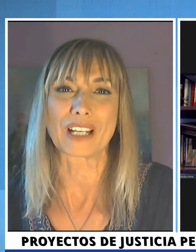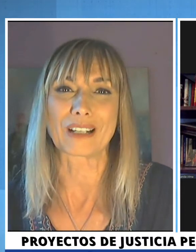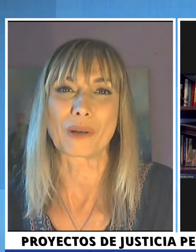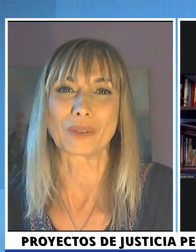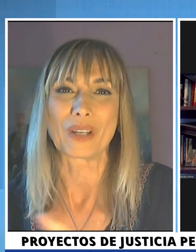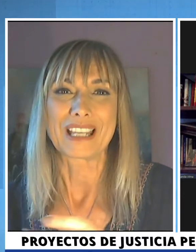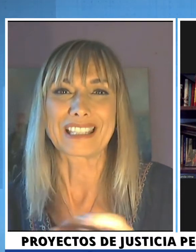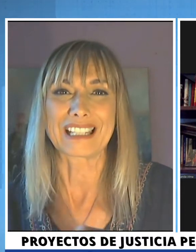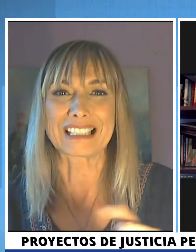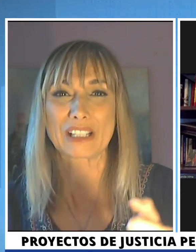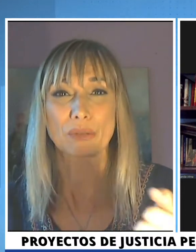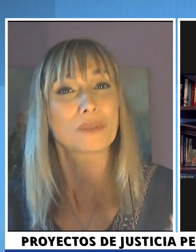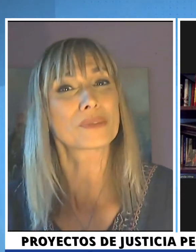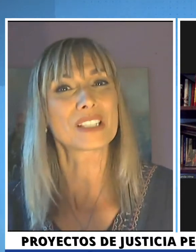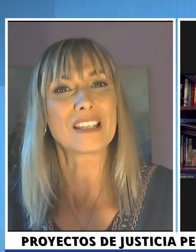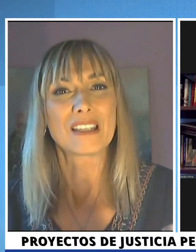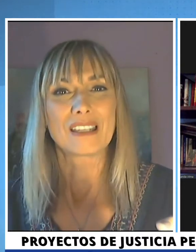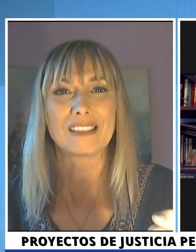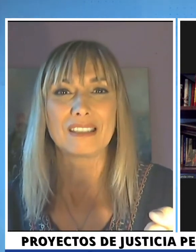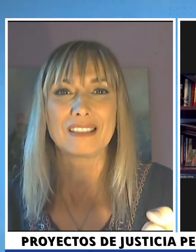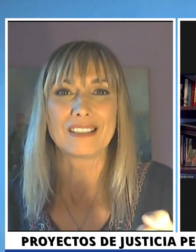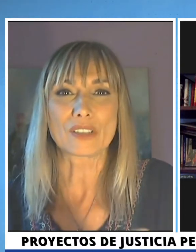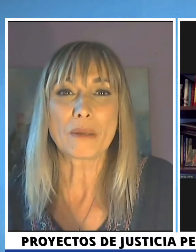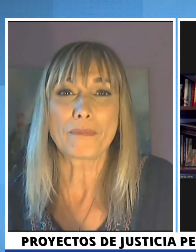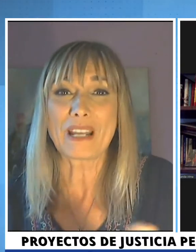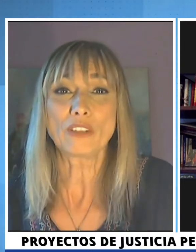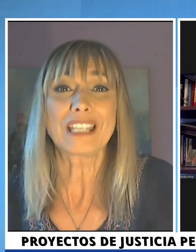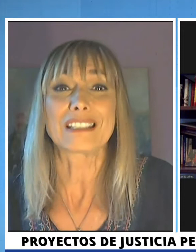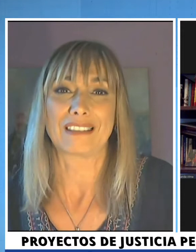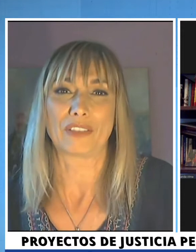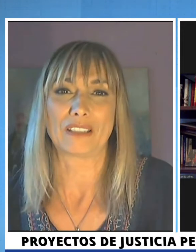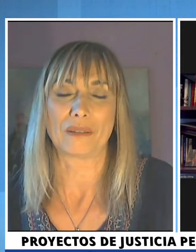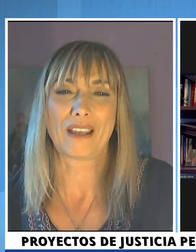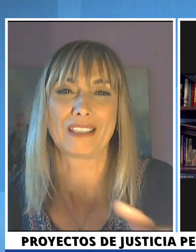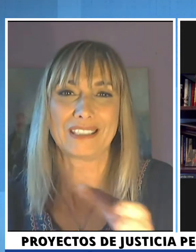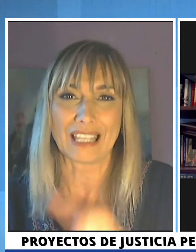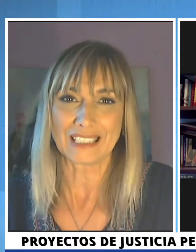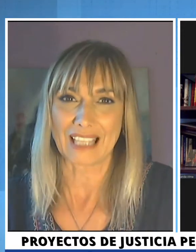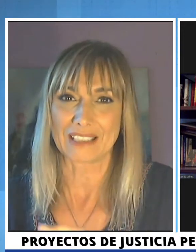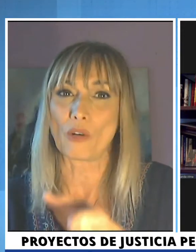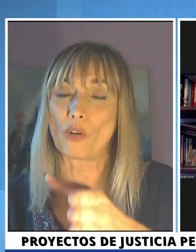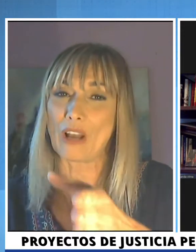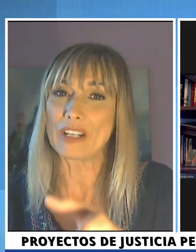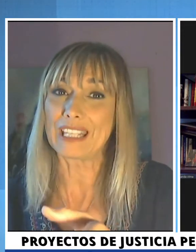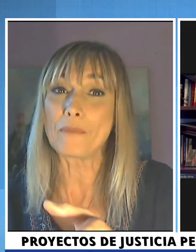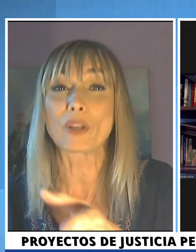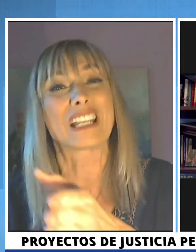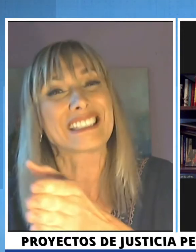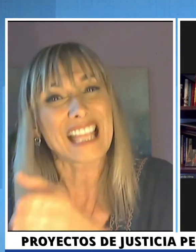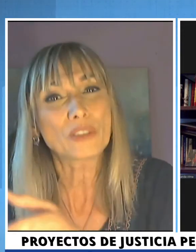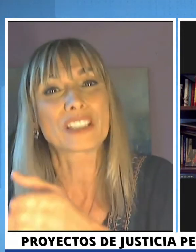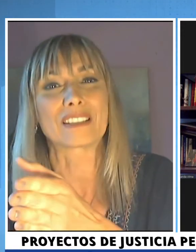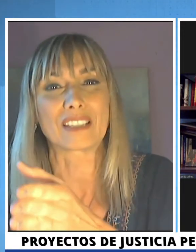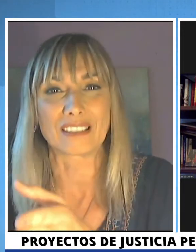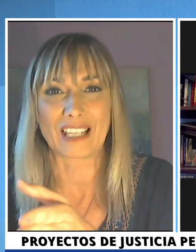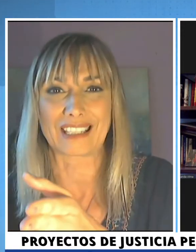escucharlas cuando quieren hacer su denuncia y no saben para dónde ir en definitiva, y ahí están, o la ONG, pero que el Estado